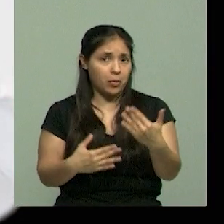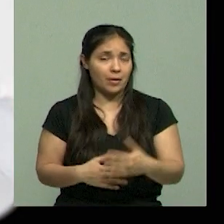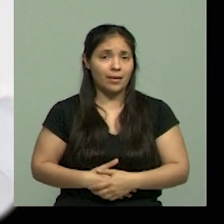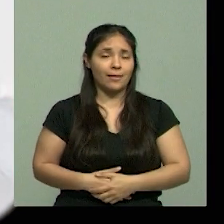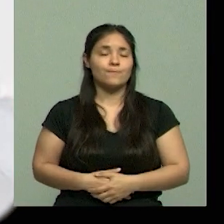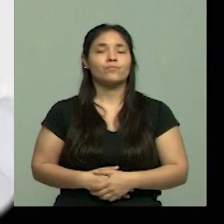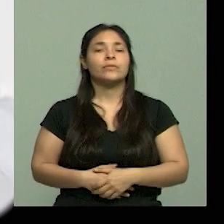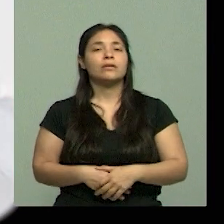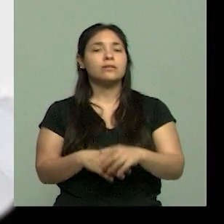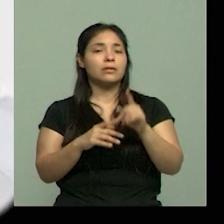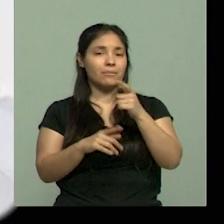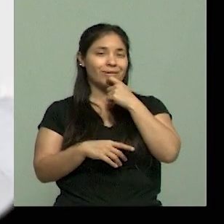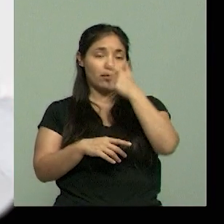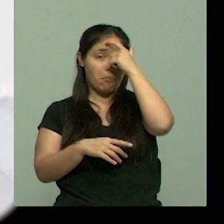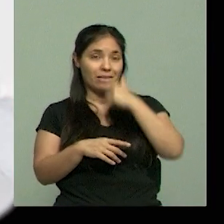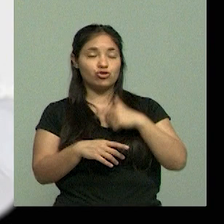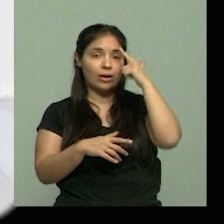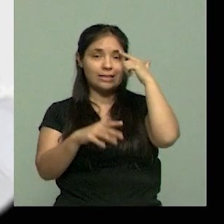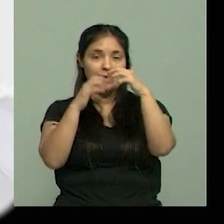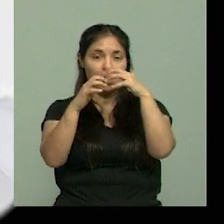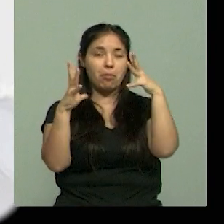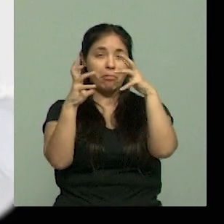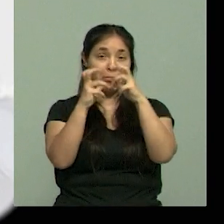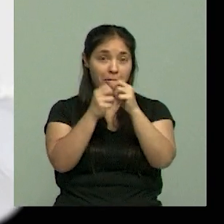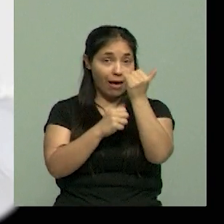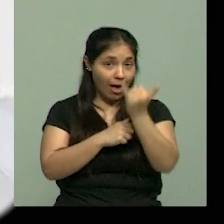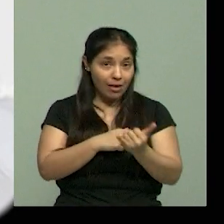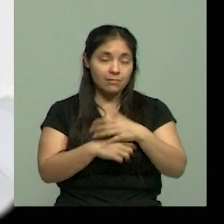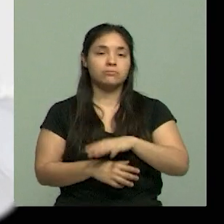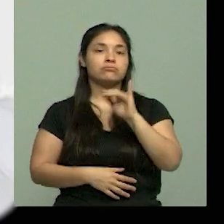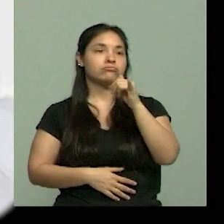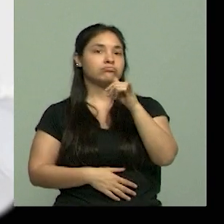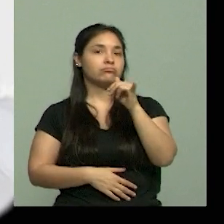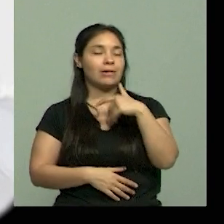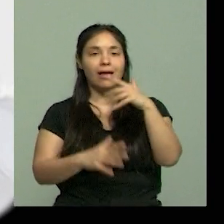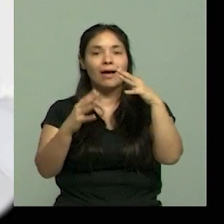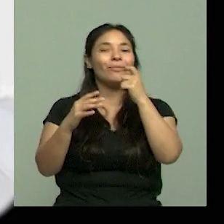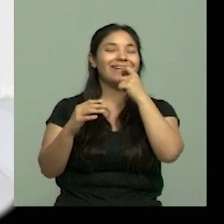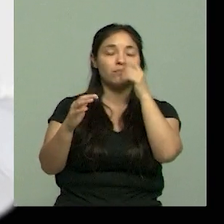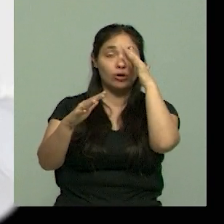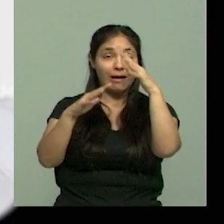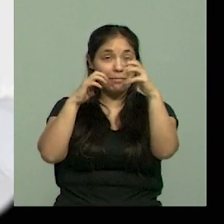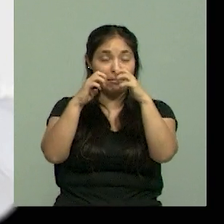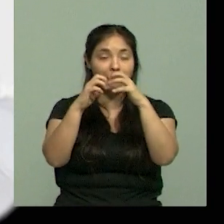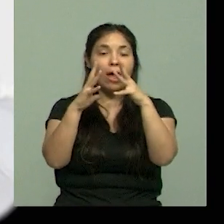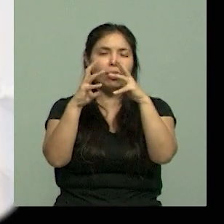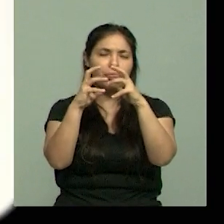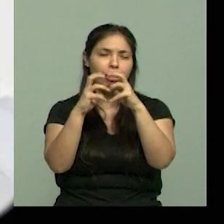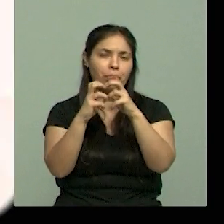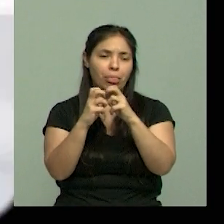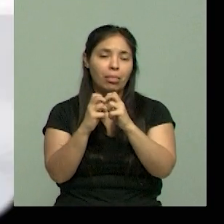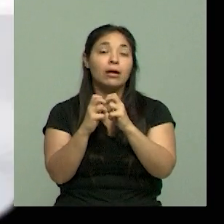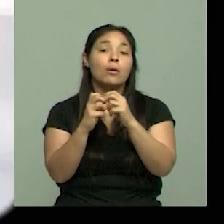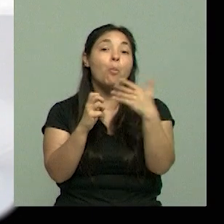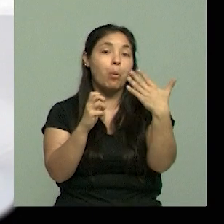deterioro cognitivo en todo esto? Sí. ¿Y no se recupera? No, el deterioro cognitivo, a ver, en este tema,